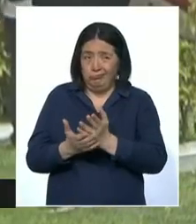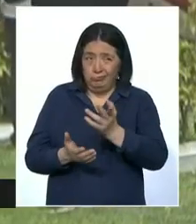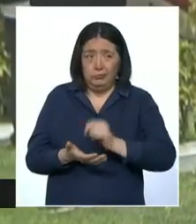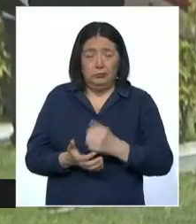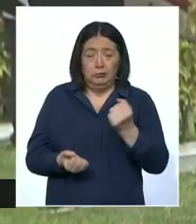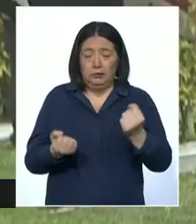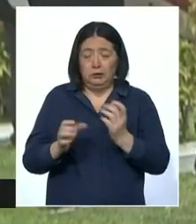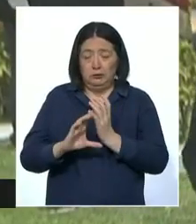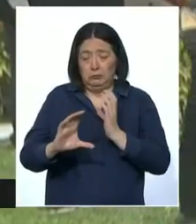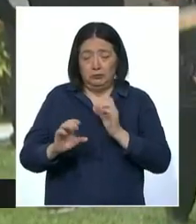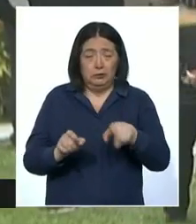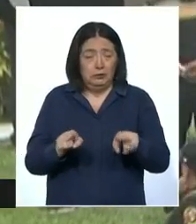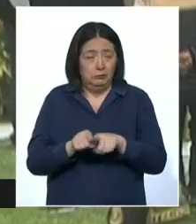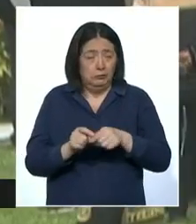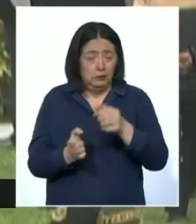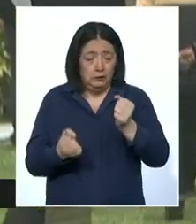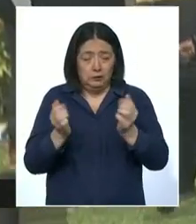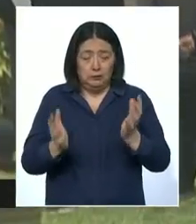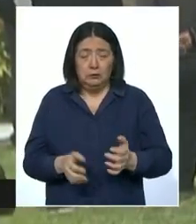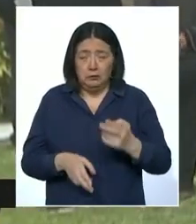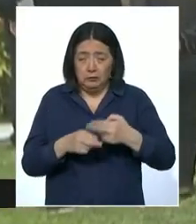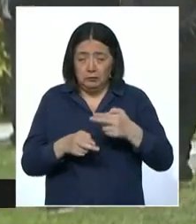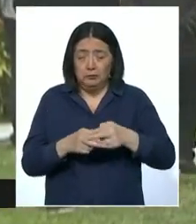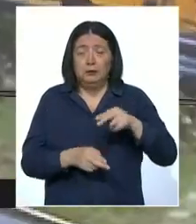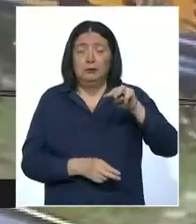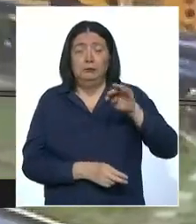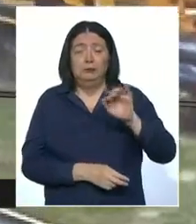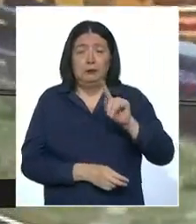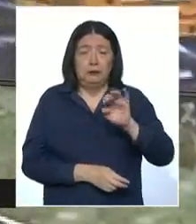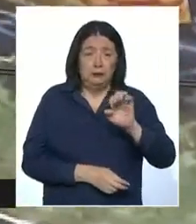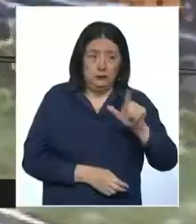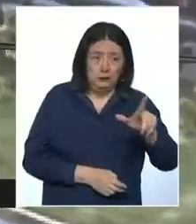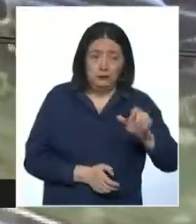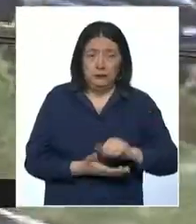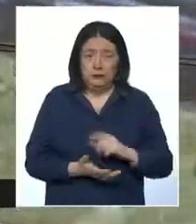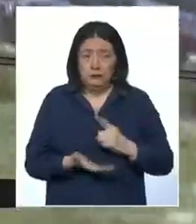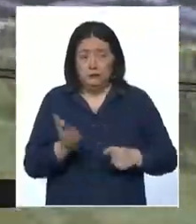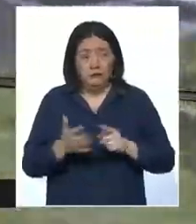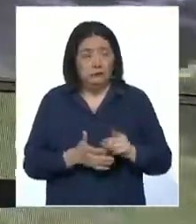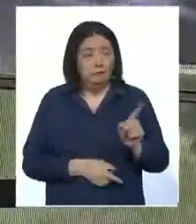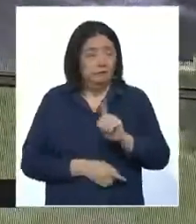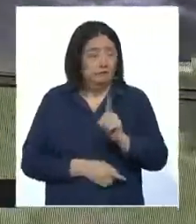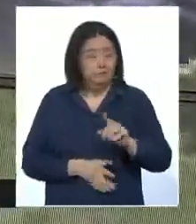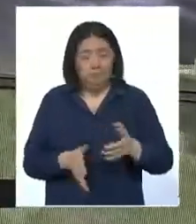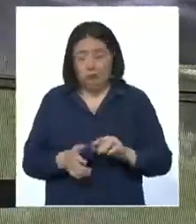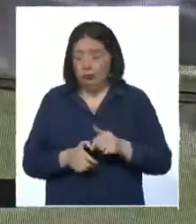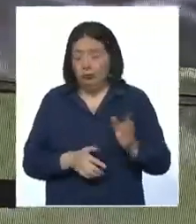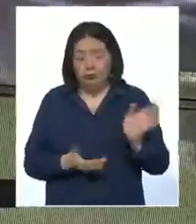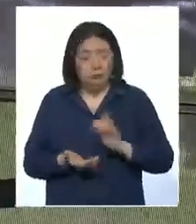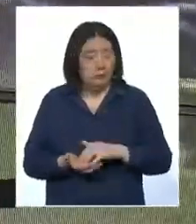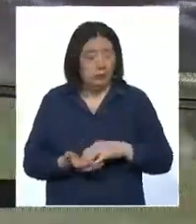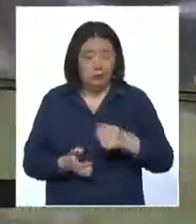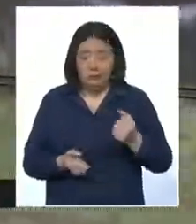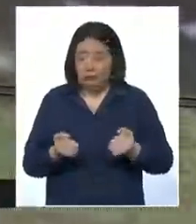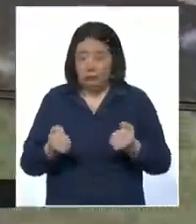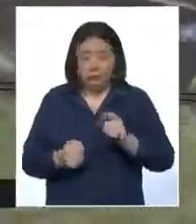el vehículo y el conductor, Miguel Oscar Villanueva Reyes, que implica la inhabilitación definitiva de su brevete.